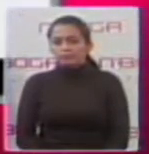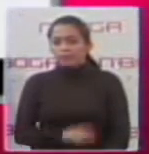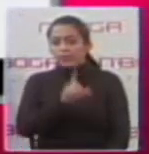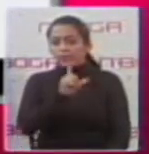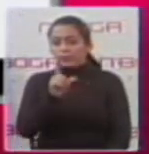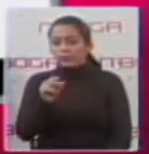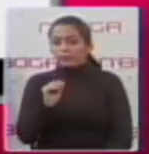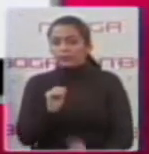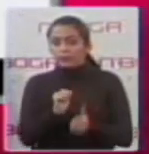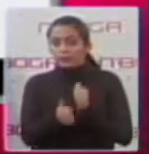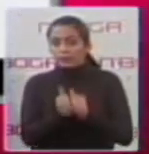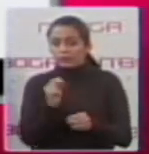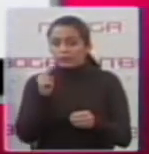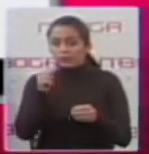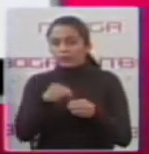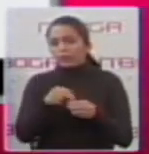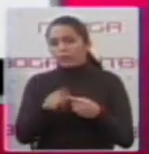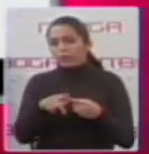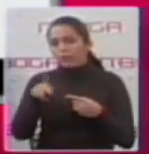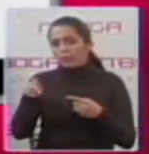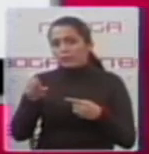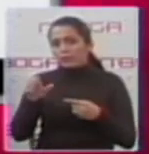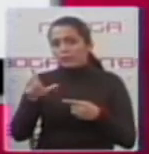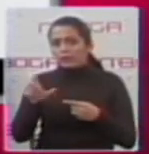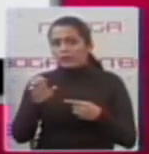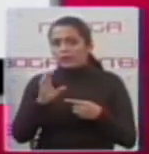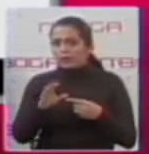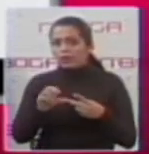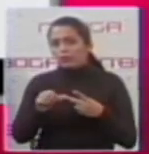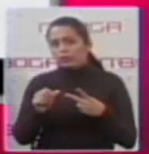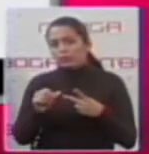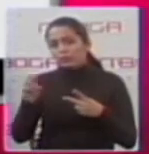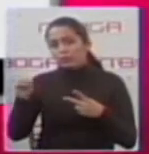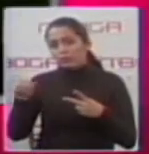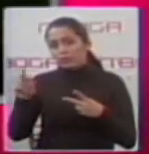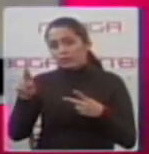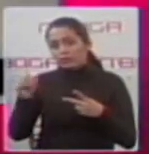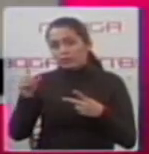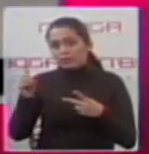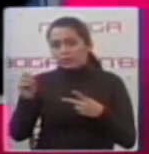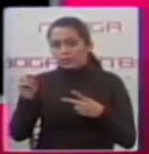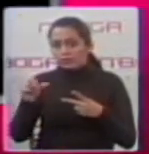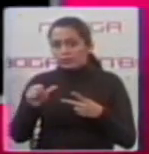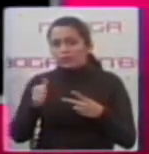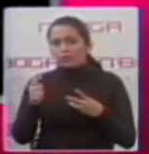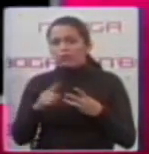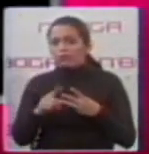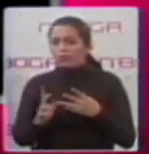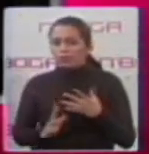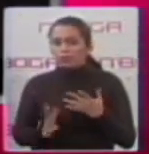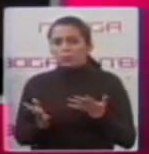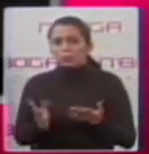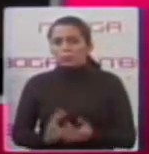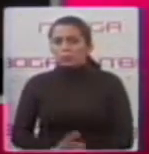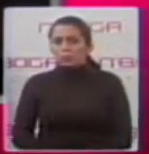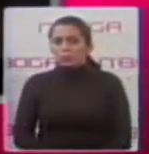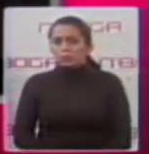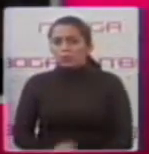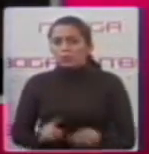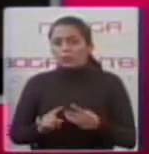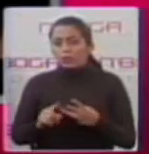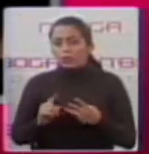todo en el fútbol, saben Pelé, Maradona, Cruyff. Algunos me dirán, no, tres no es Cruyff. En el top ten está Cruyff.